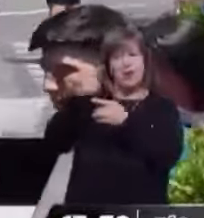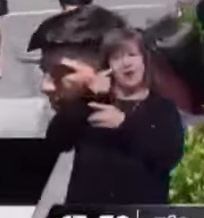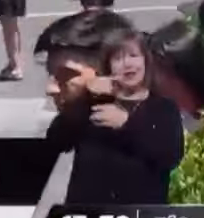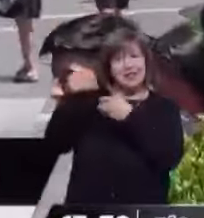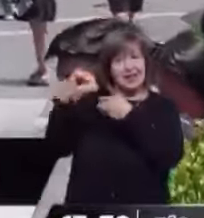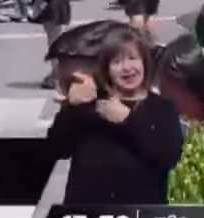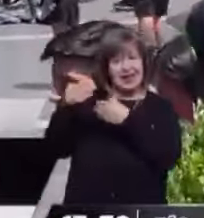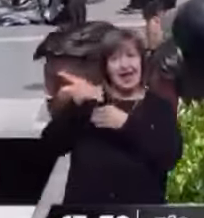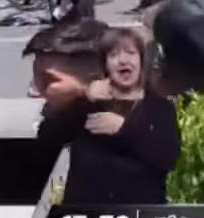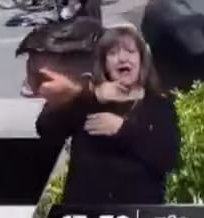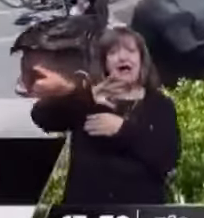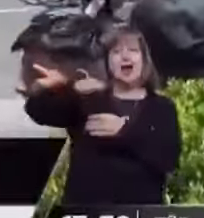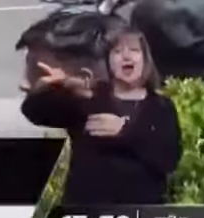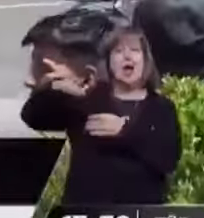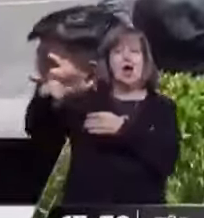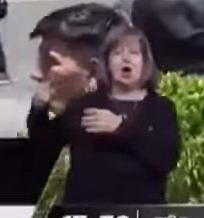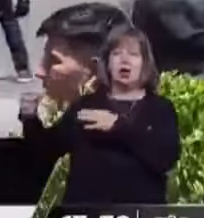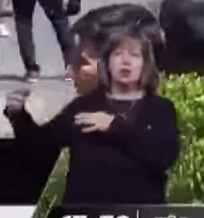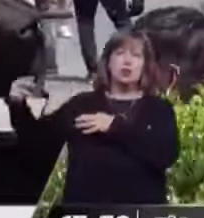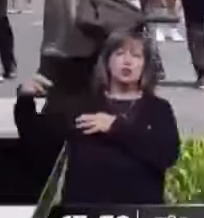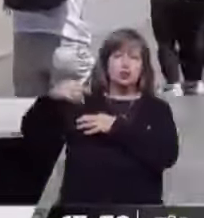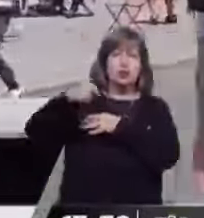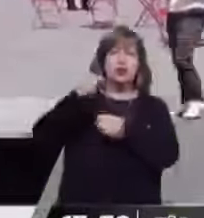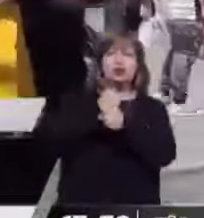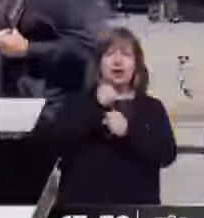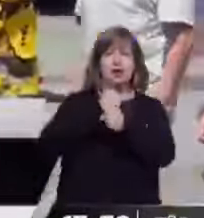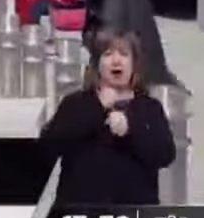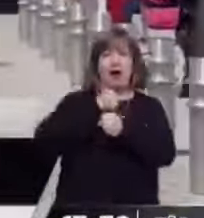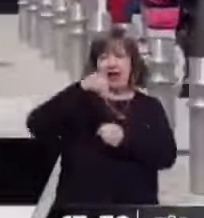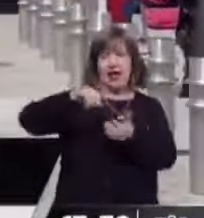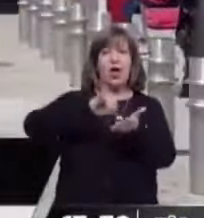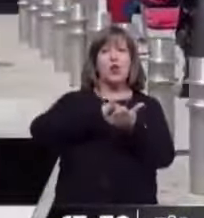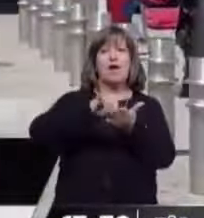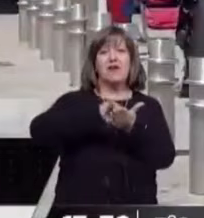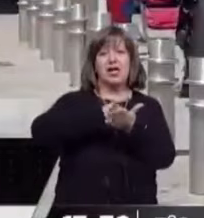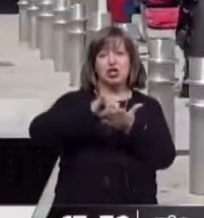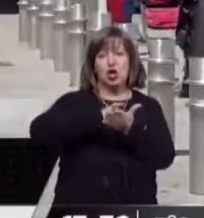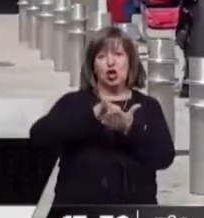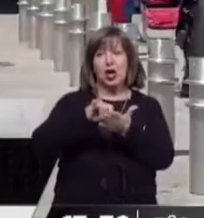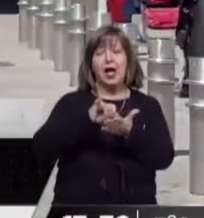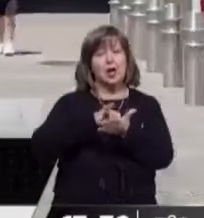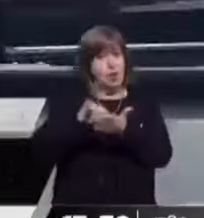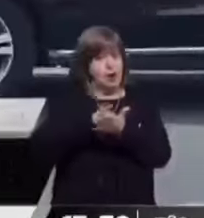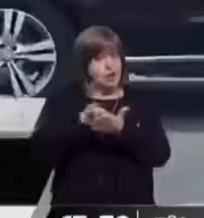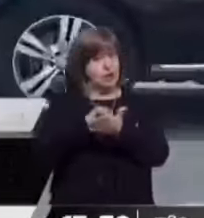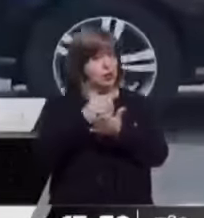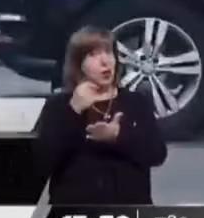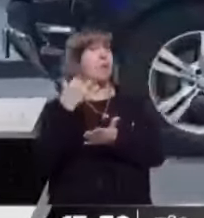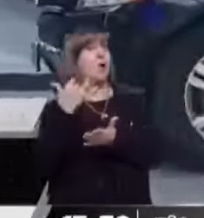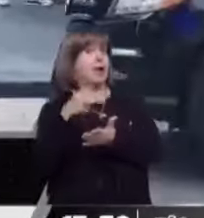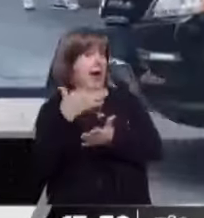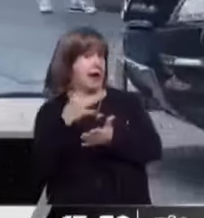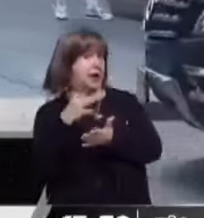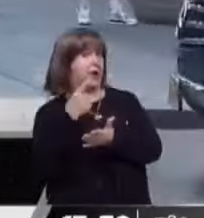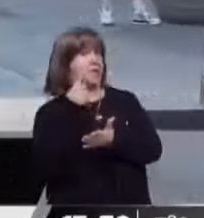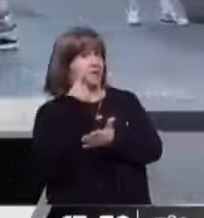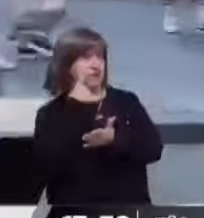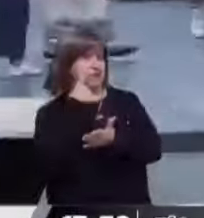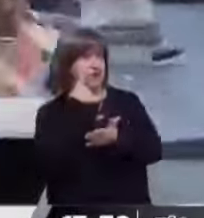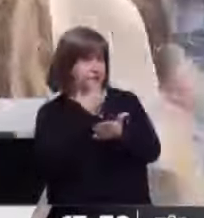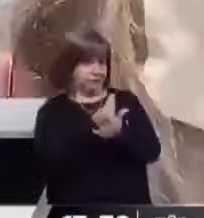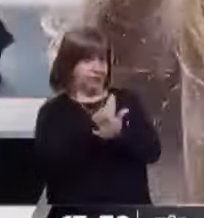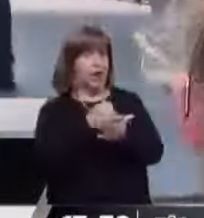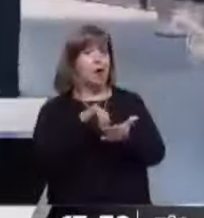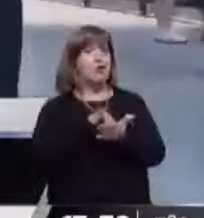a trabajar a Nueva York, donde es mucho más caro vivir. ¿A cuánto claro. estás del a estadio ver, vamos a ver. ¿Y cuánto se paga el